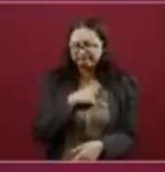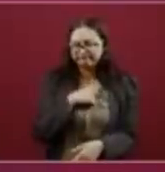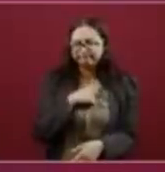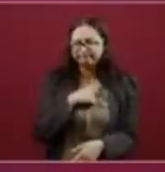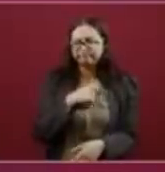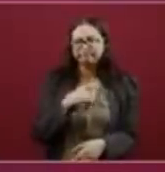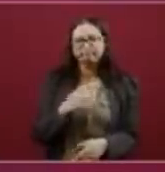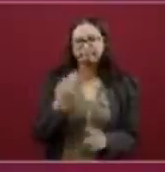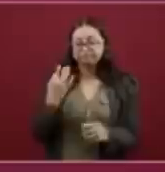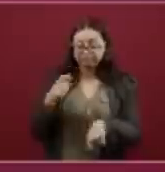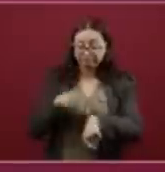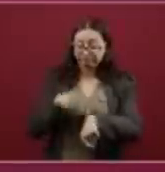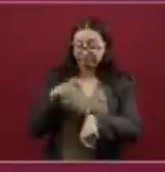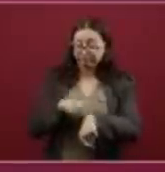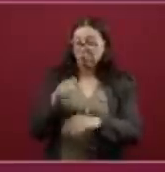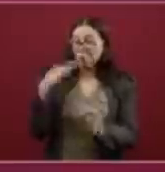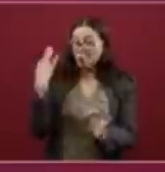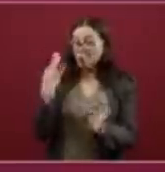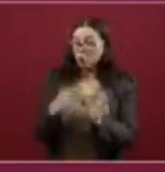muy puntuales